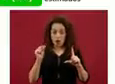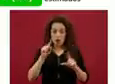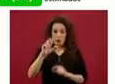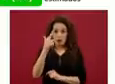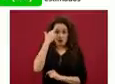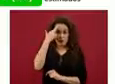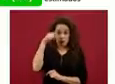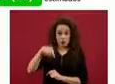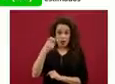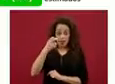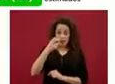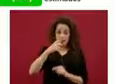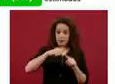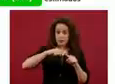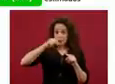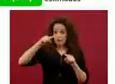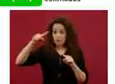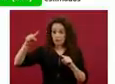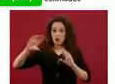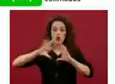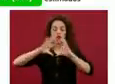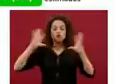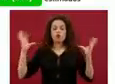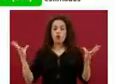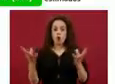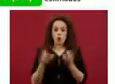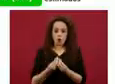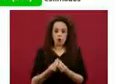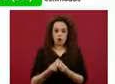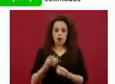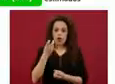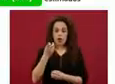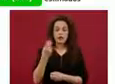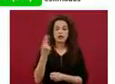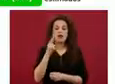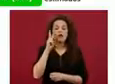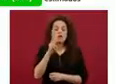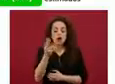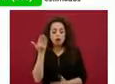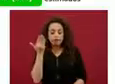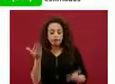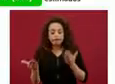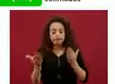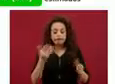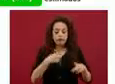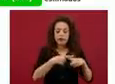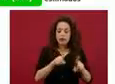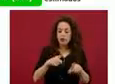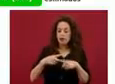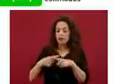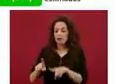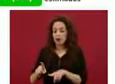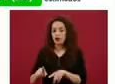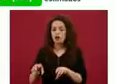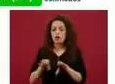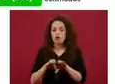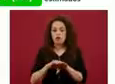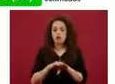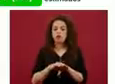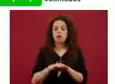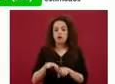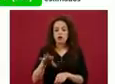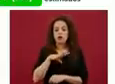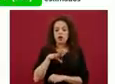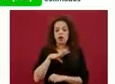epidémica nacional es la sumatoria y por lo tanto las diferencias que hay del comportamiento de las 32 curvas